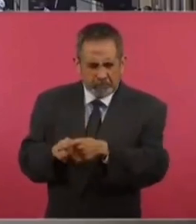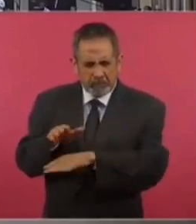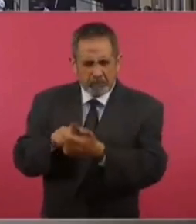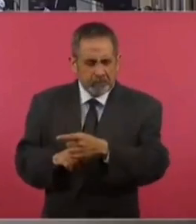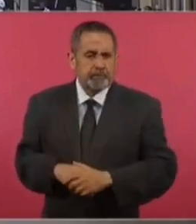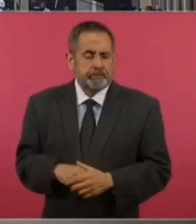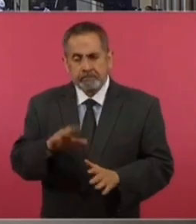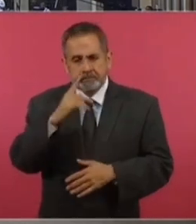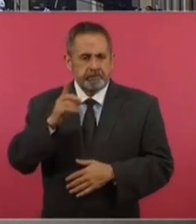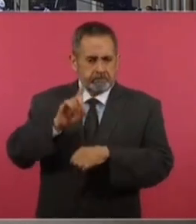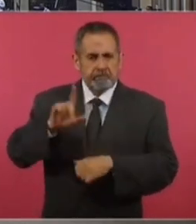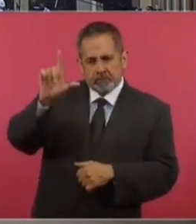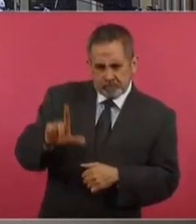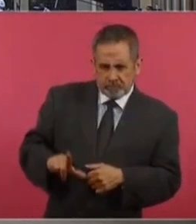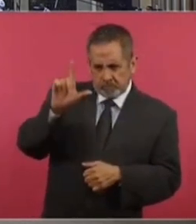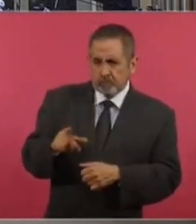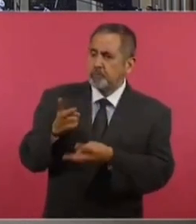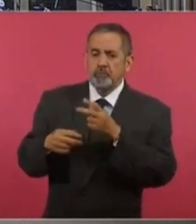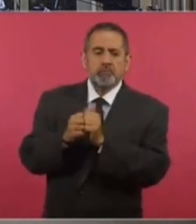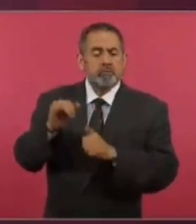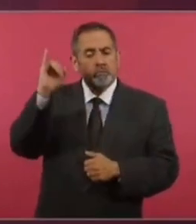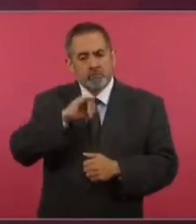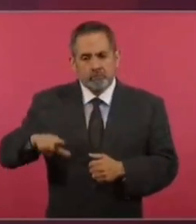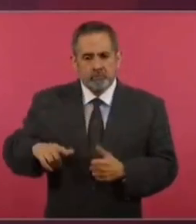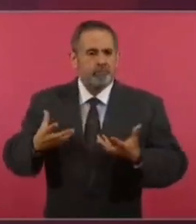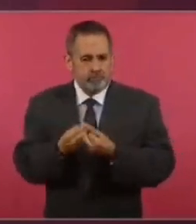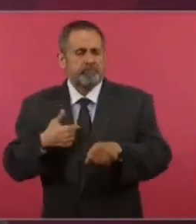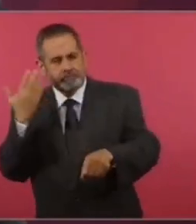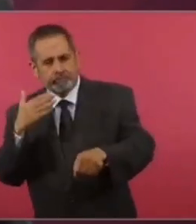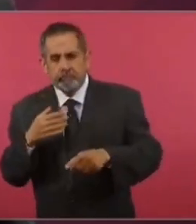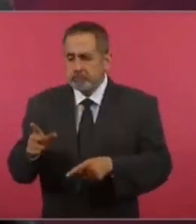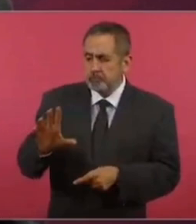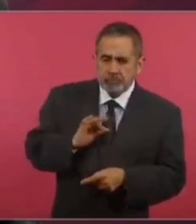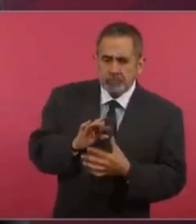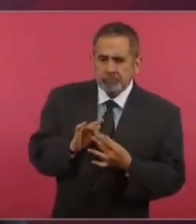caso. Todos los lunes, como hoy, nos acompaña el jefe de gobierno. Sí, lo sé. Y no